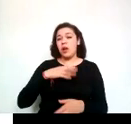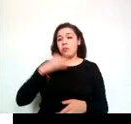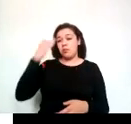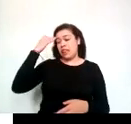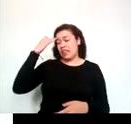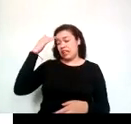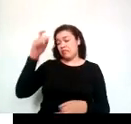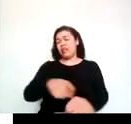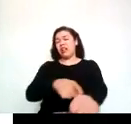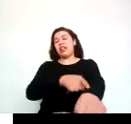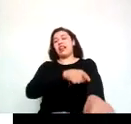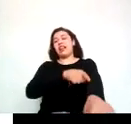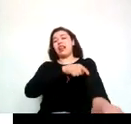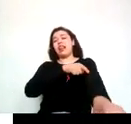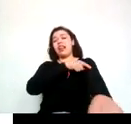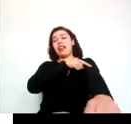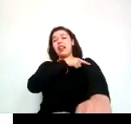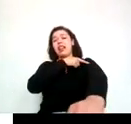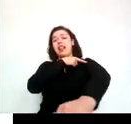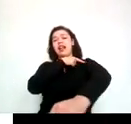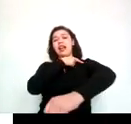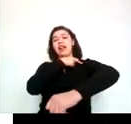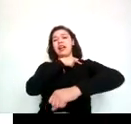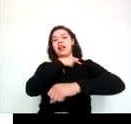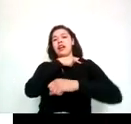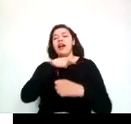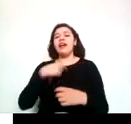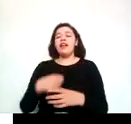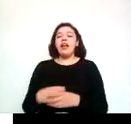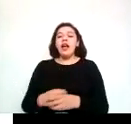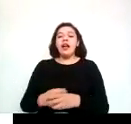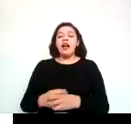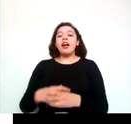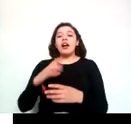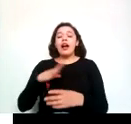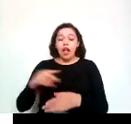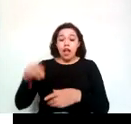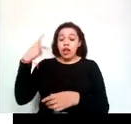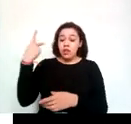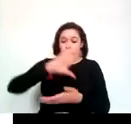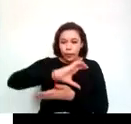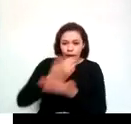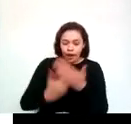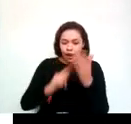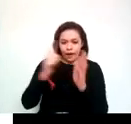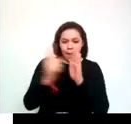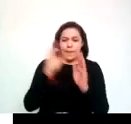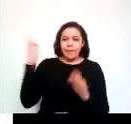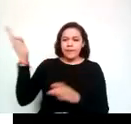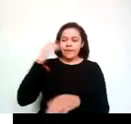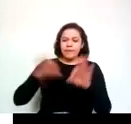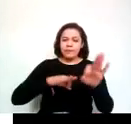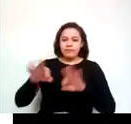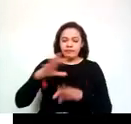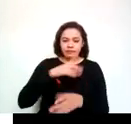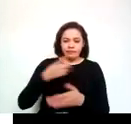la jornada de trabajo de los trabajadores que está dispuesta en su contrato y en la Ley Federal del Trabajo. Cuando